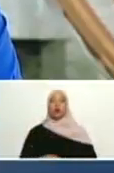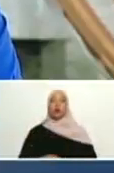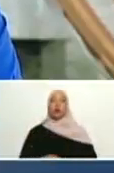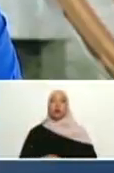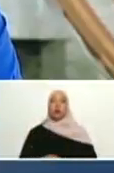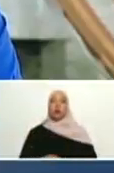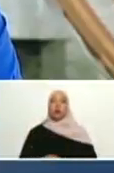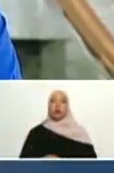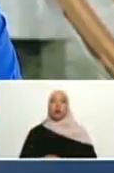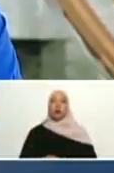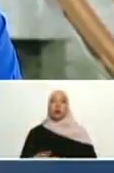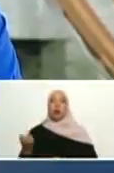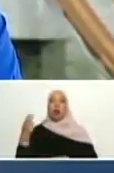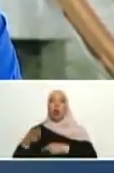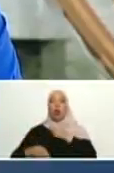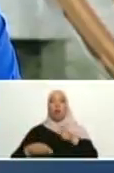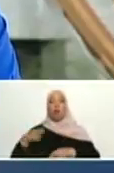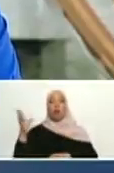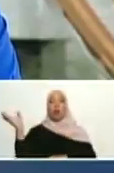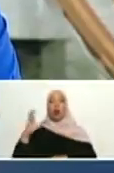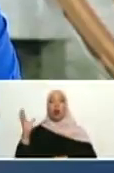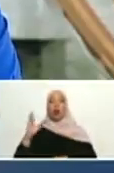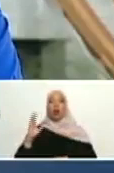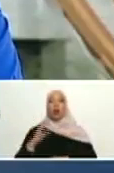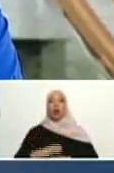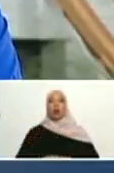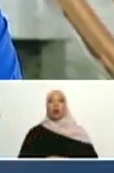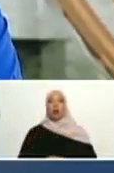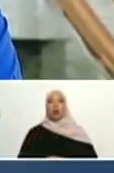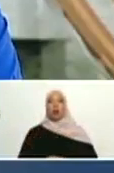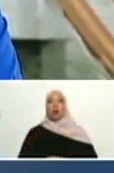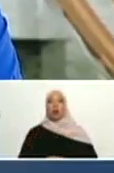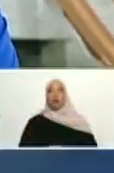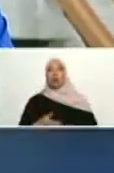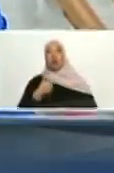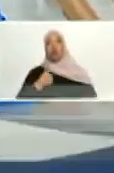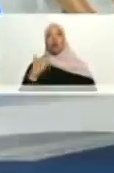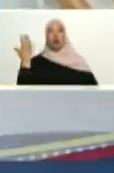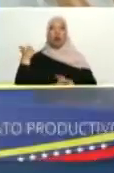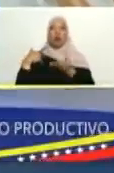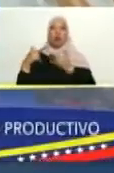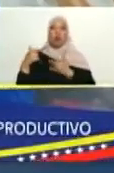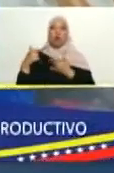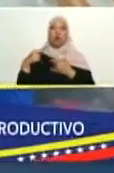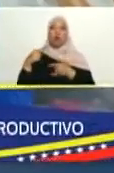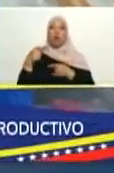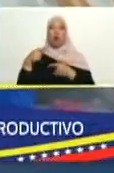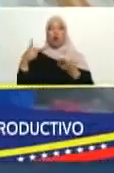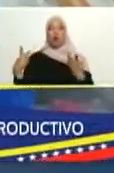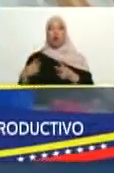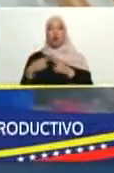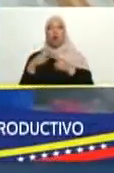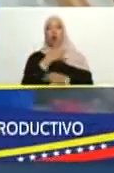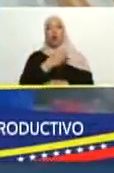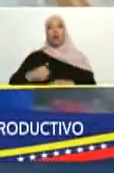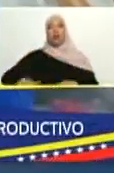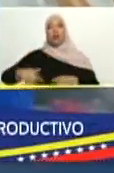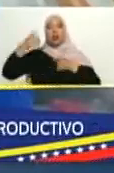Los caminos del metro de Caracas fueron una escuela, los caminos para encontrarnos con nuestro comandante Hugo